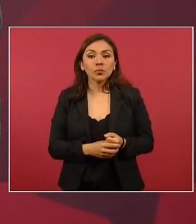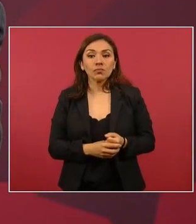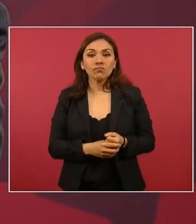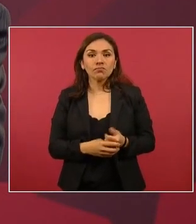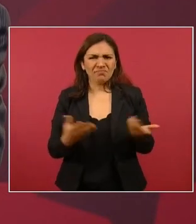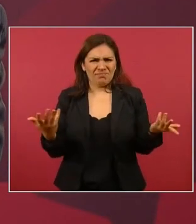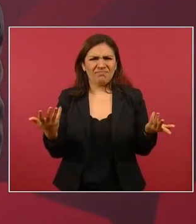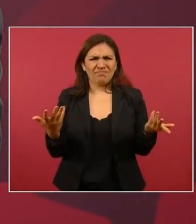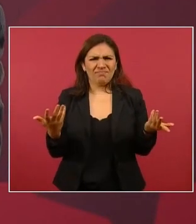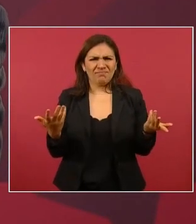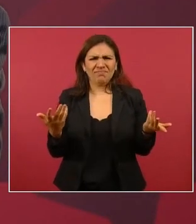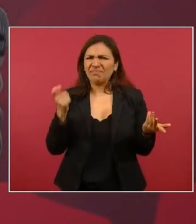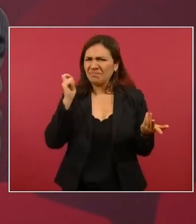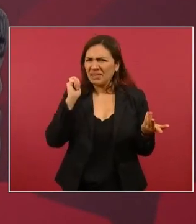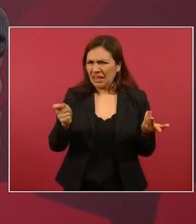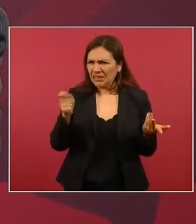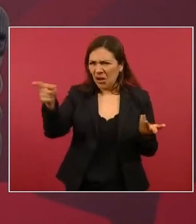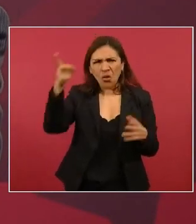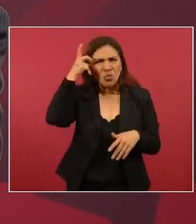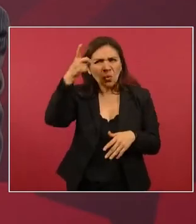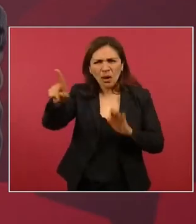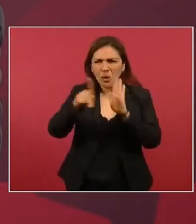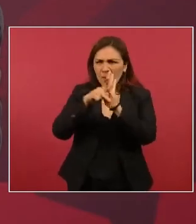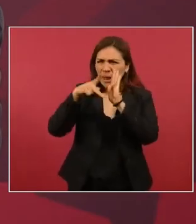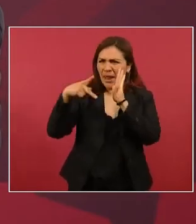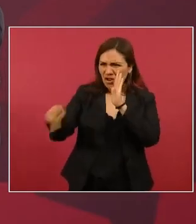que tiene que ver dueño de un periódico